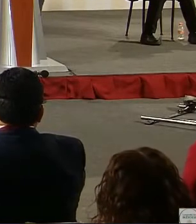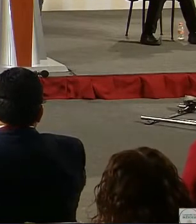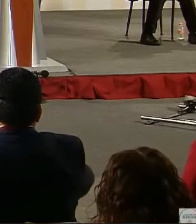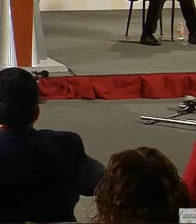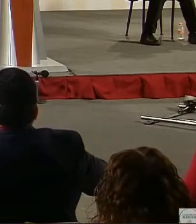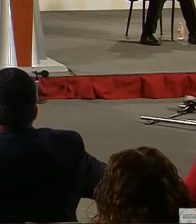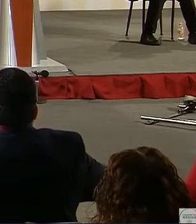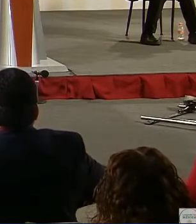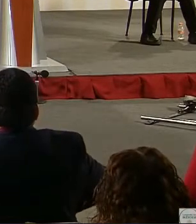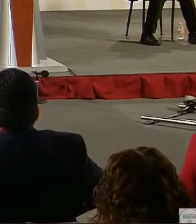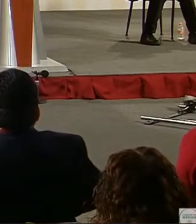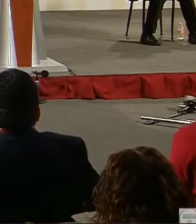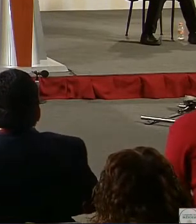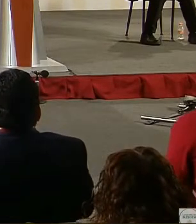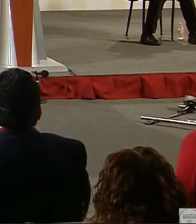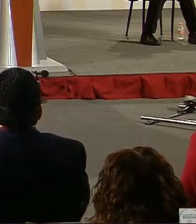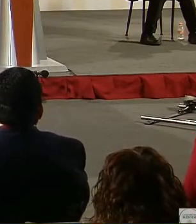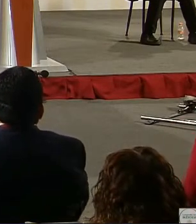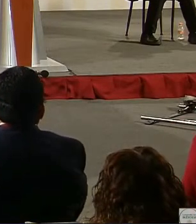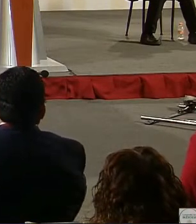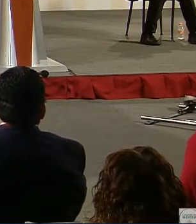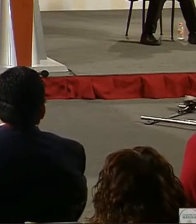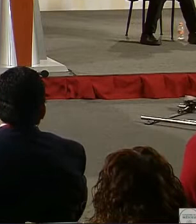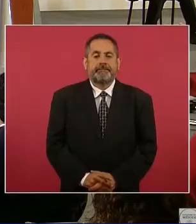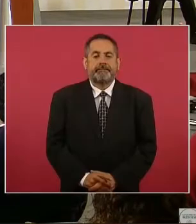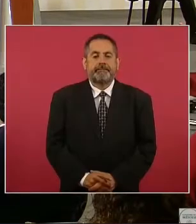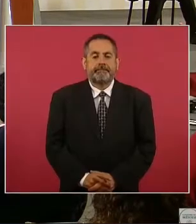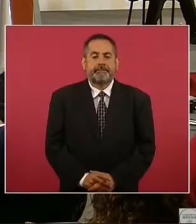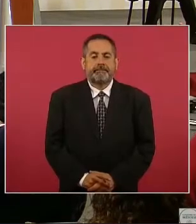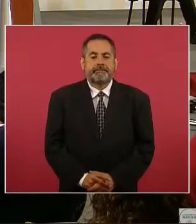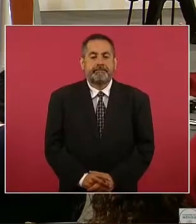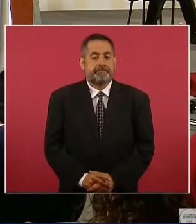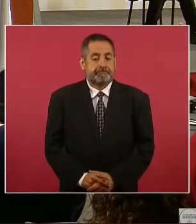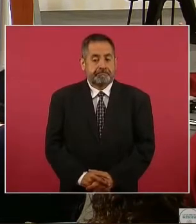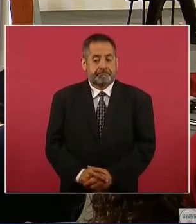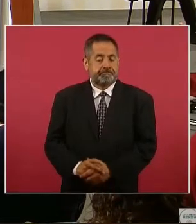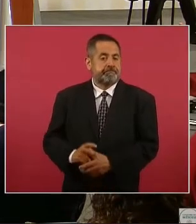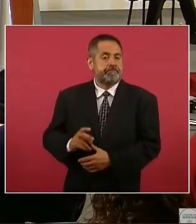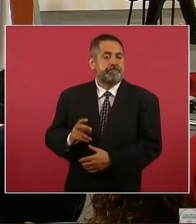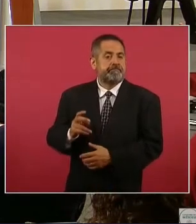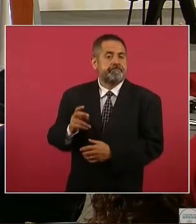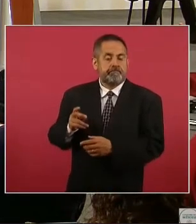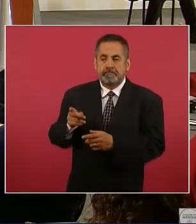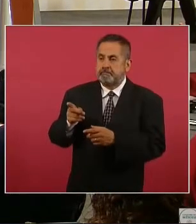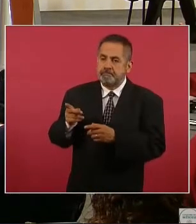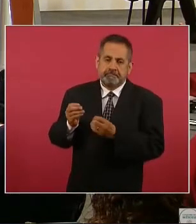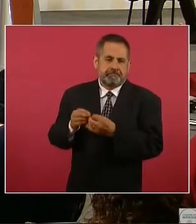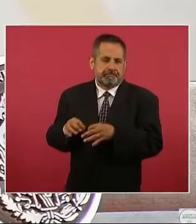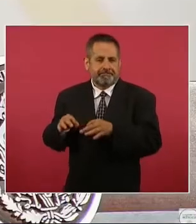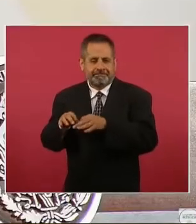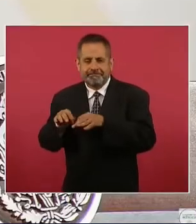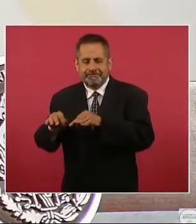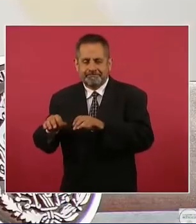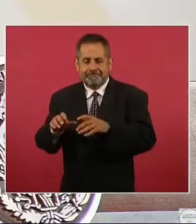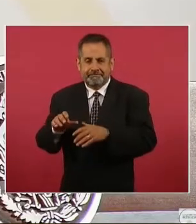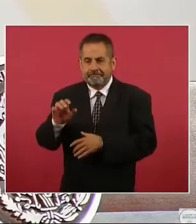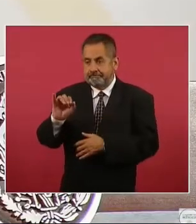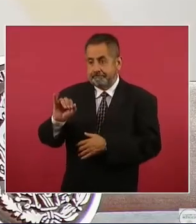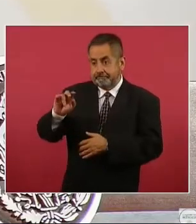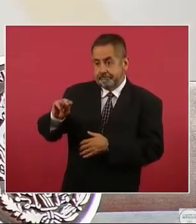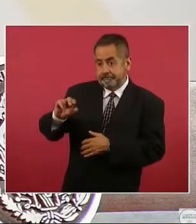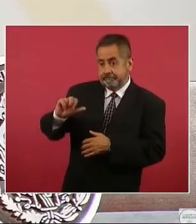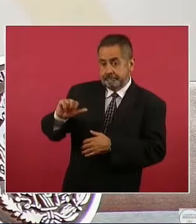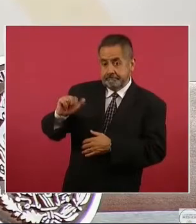pues se abre un inmenso trabajo en esta materia el inah como ustedes saben en el país